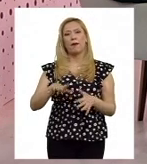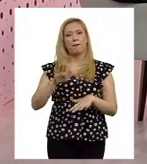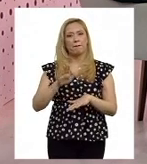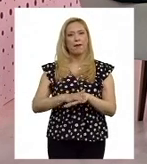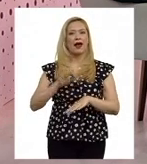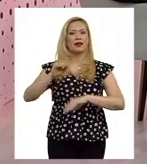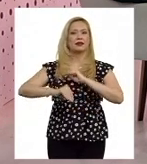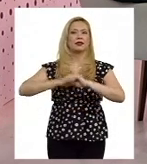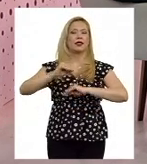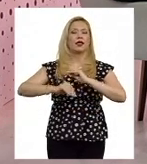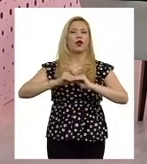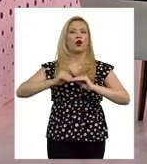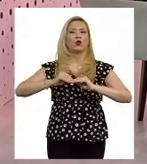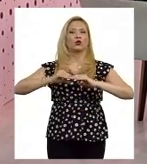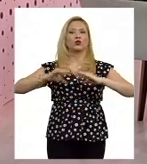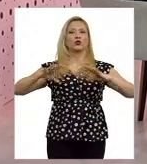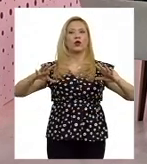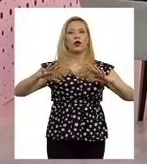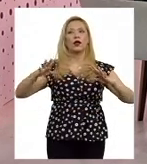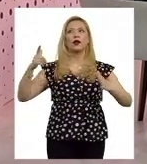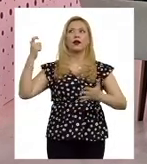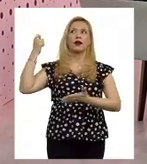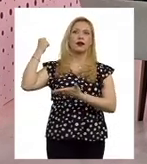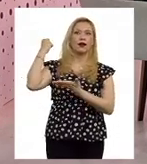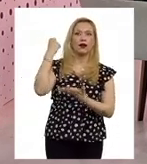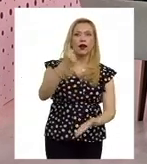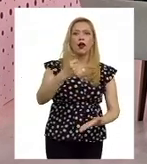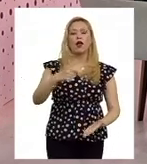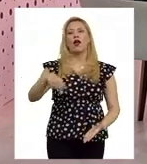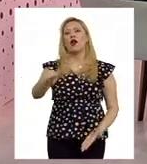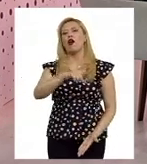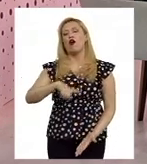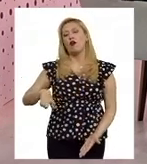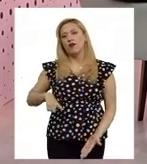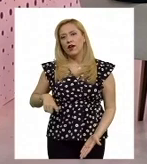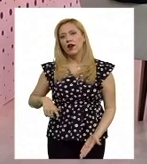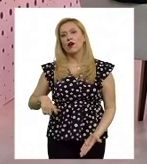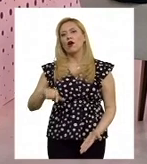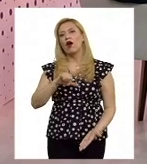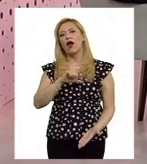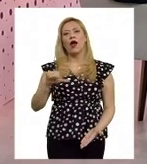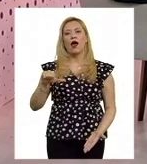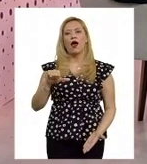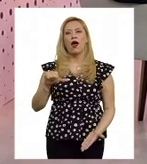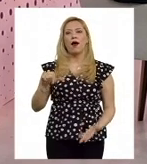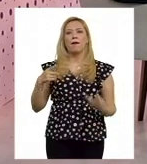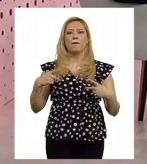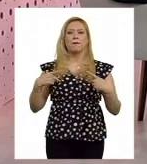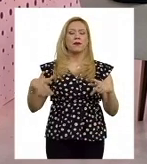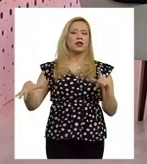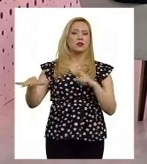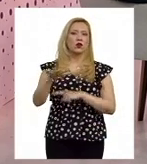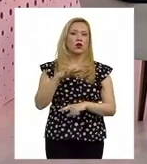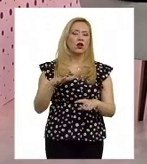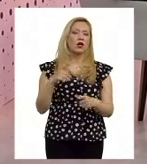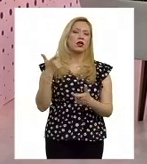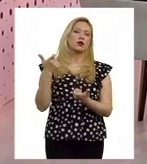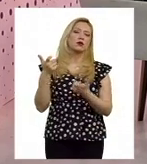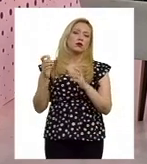robustecer los procesos de inversión del sector público dirigido a las poblaciones de menores